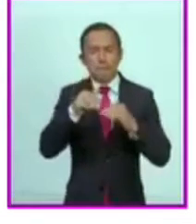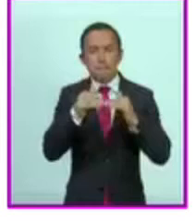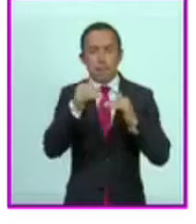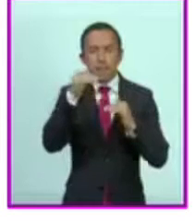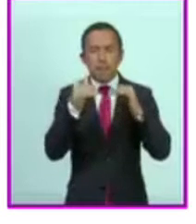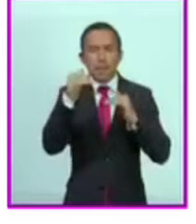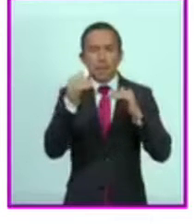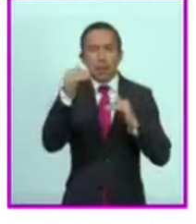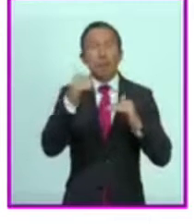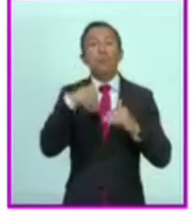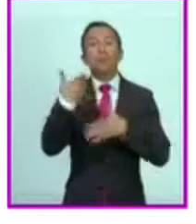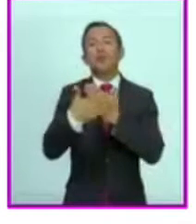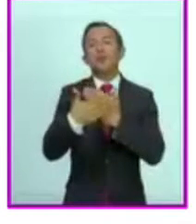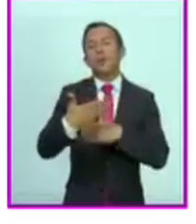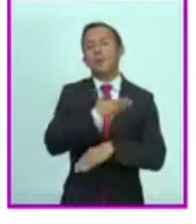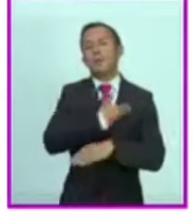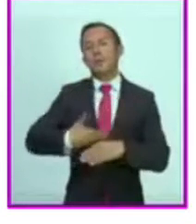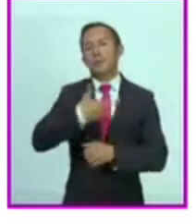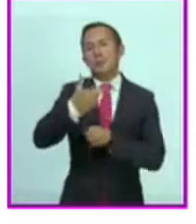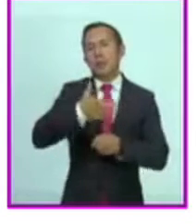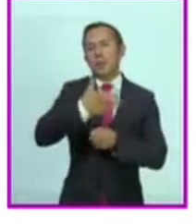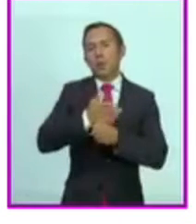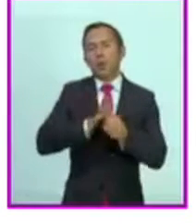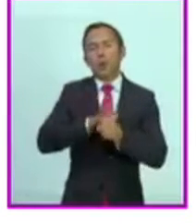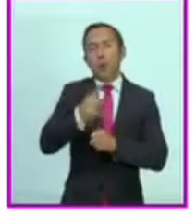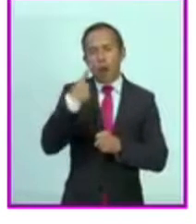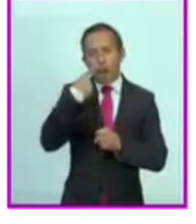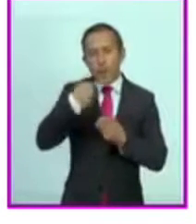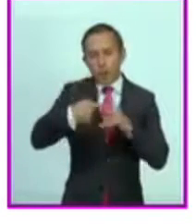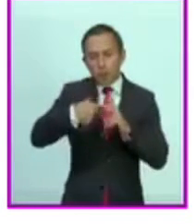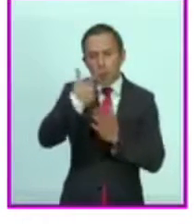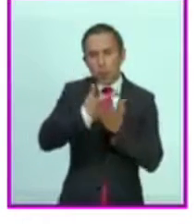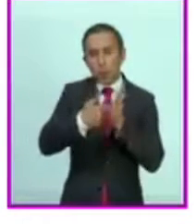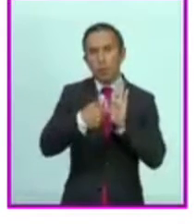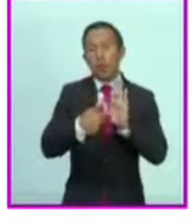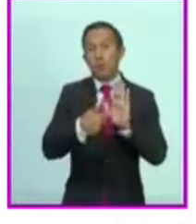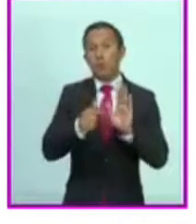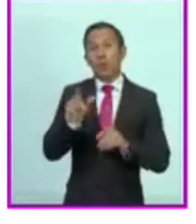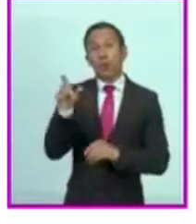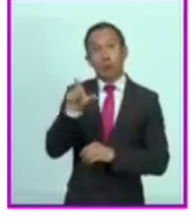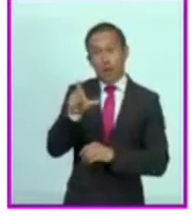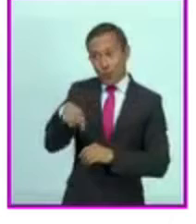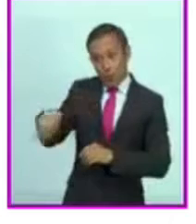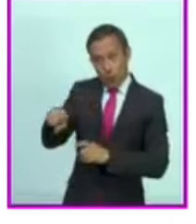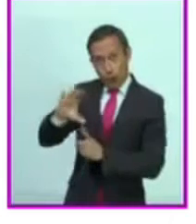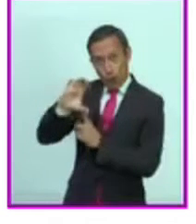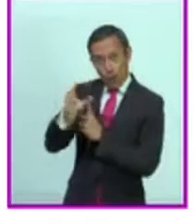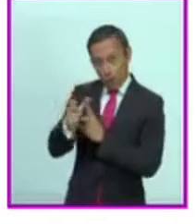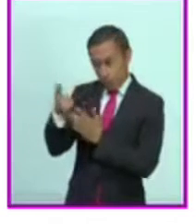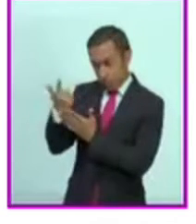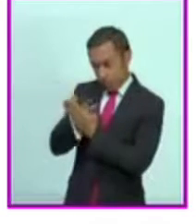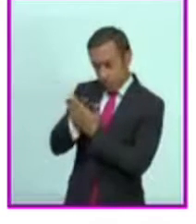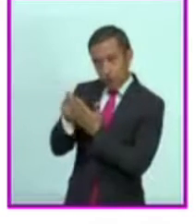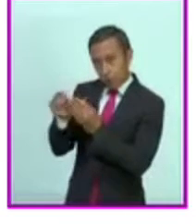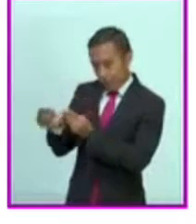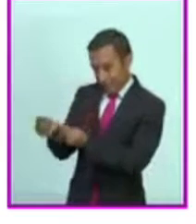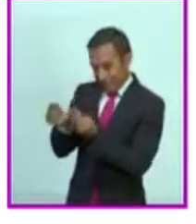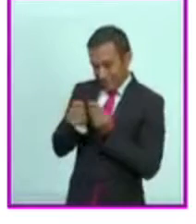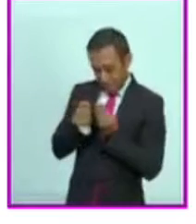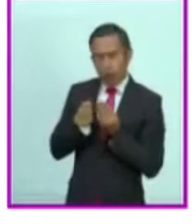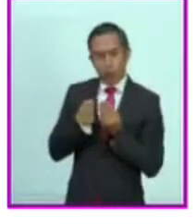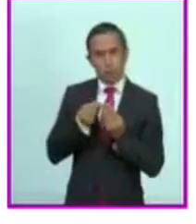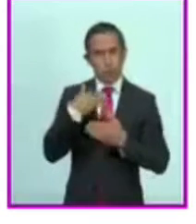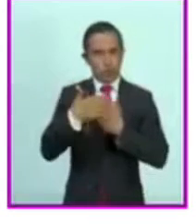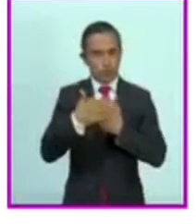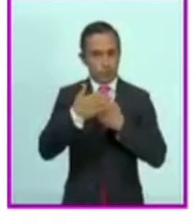que se registren en el conteo rápido en cuanto me sean entregadas por dicho comité el ejercicio del conteo rápido